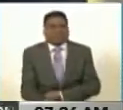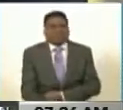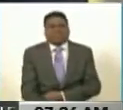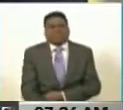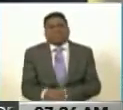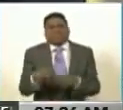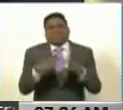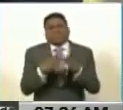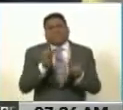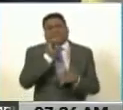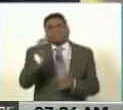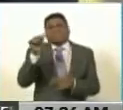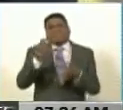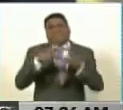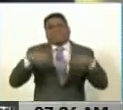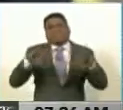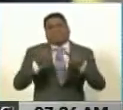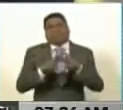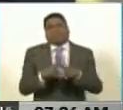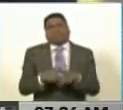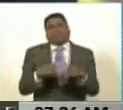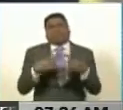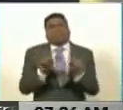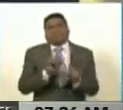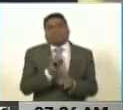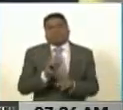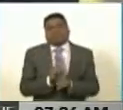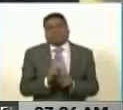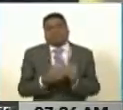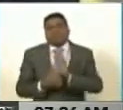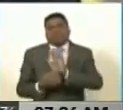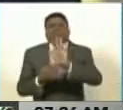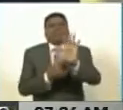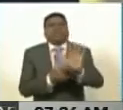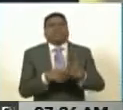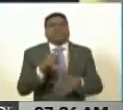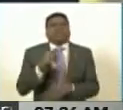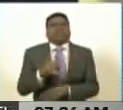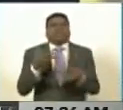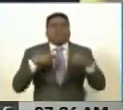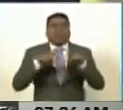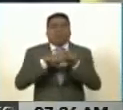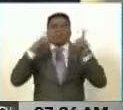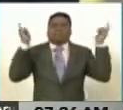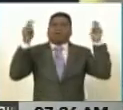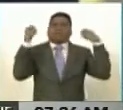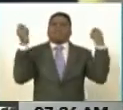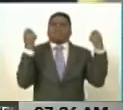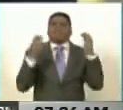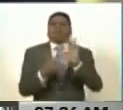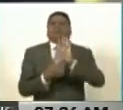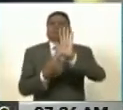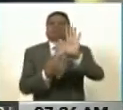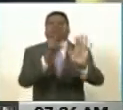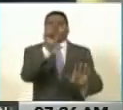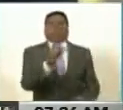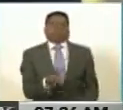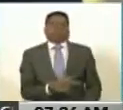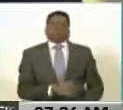antivalores, pero no aparecer como un propagandista de una de las partes, es lo que yo considero. Por lo